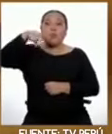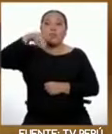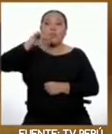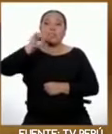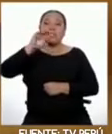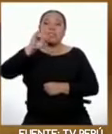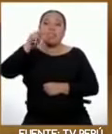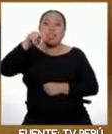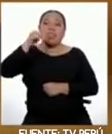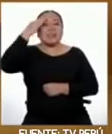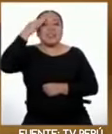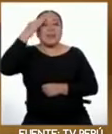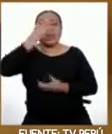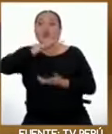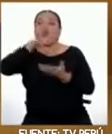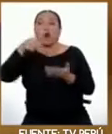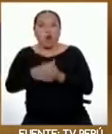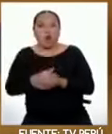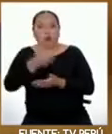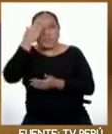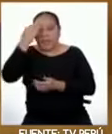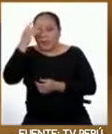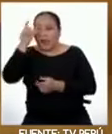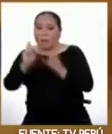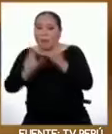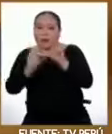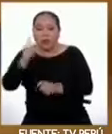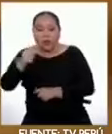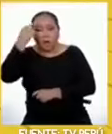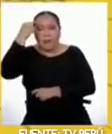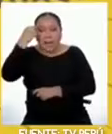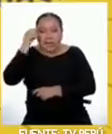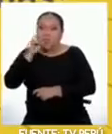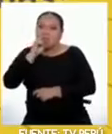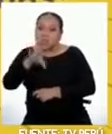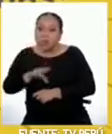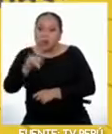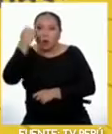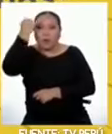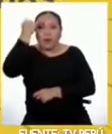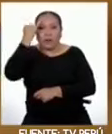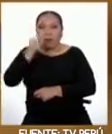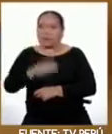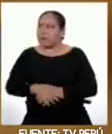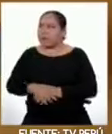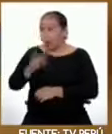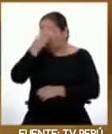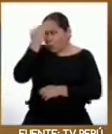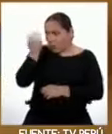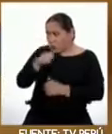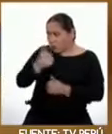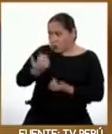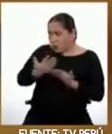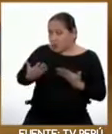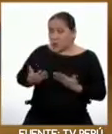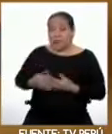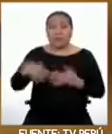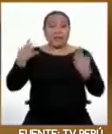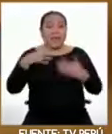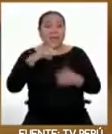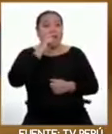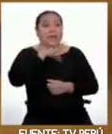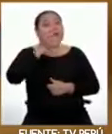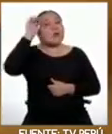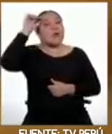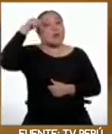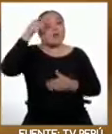que los personajes hacen, piensan, dicen o imaginan. ¿Nos olvidamos de algo más? Como ya hemos dicho,